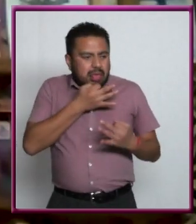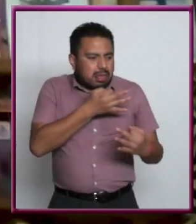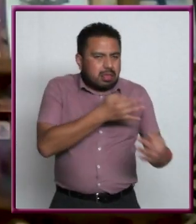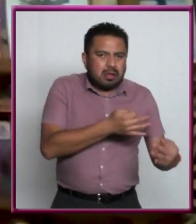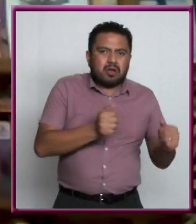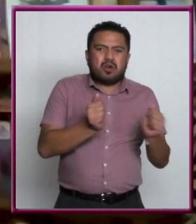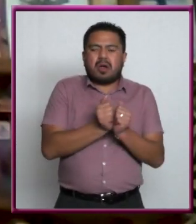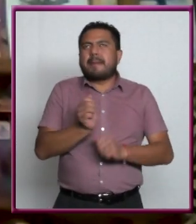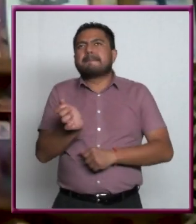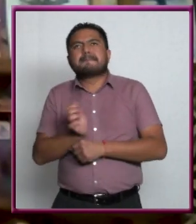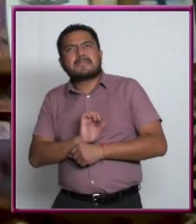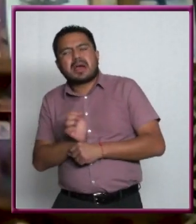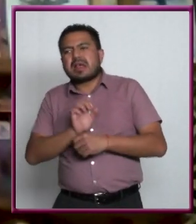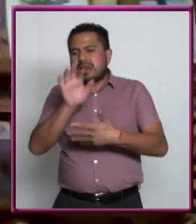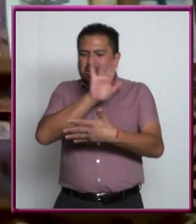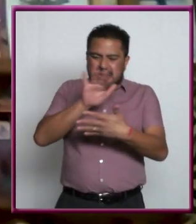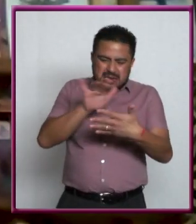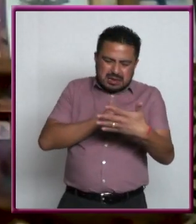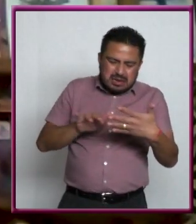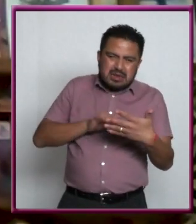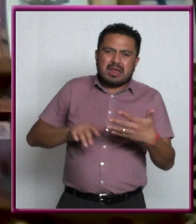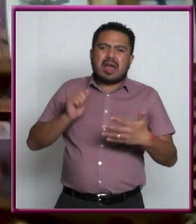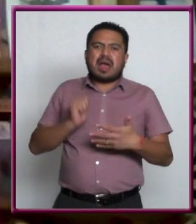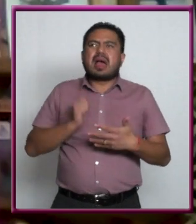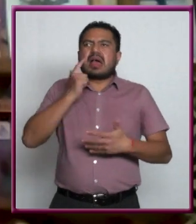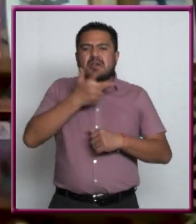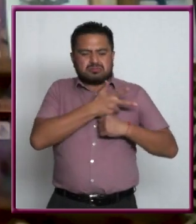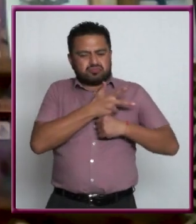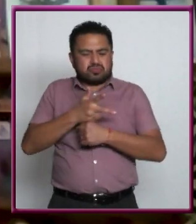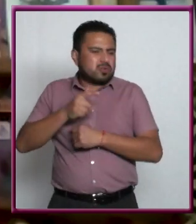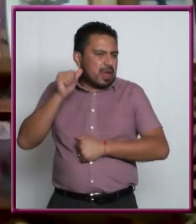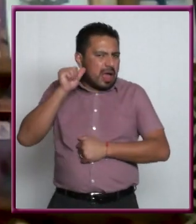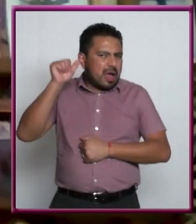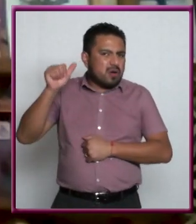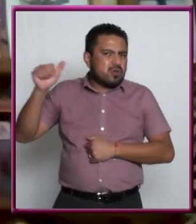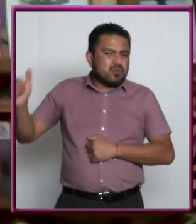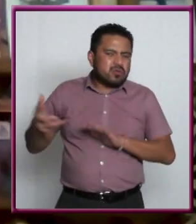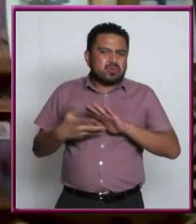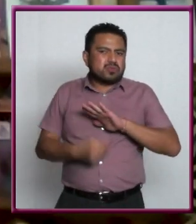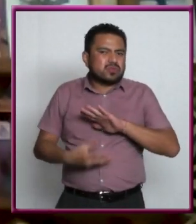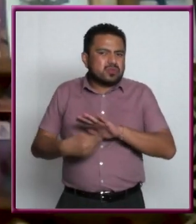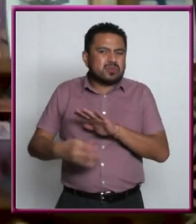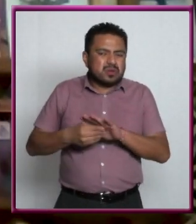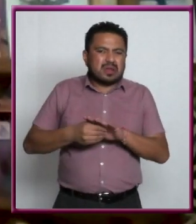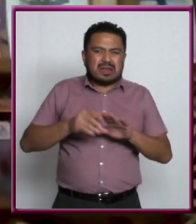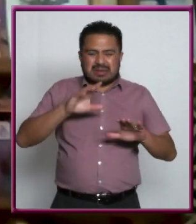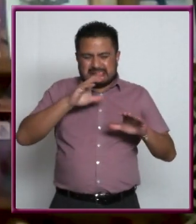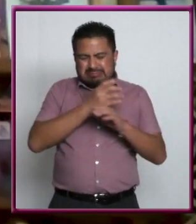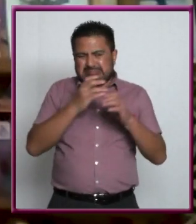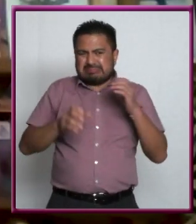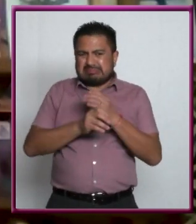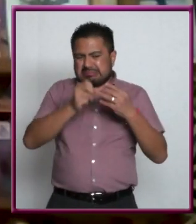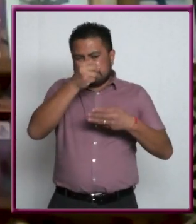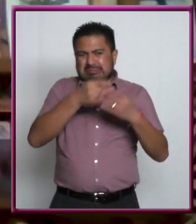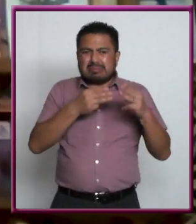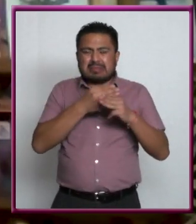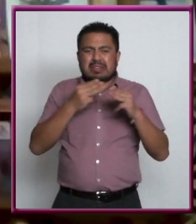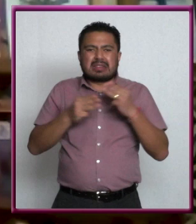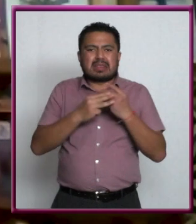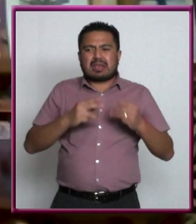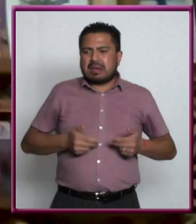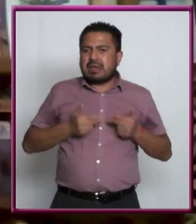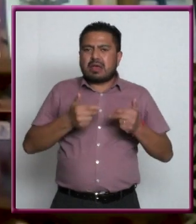personas, porque puede ser en películas, en literatura, en alguna grabación de audio, o sea, es un